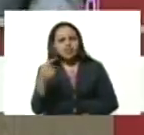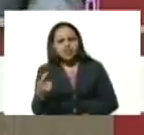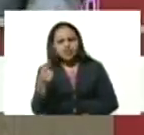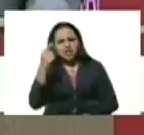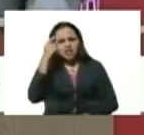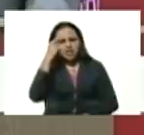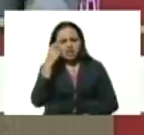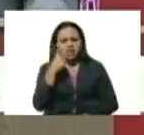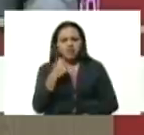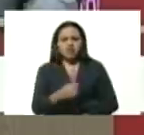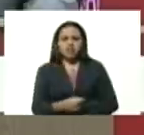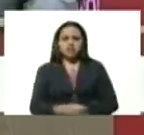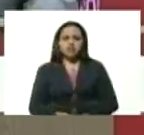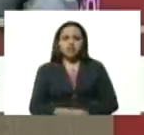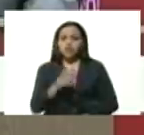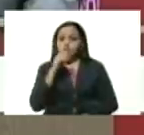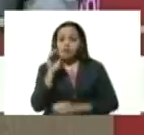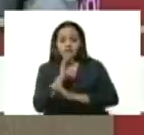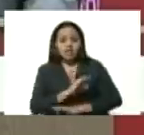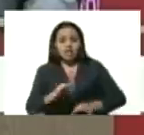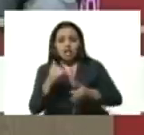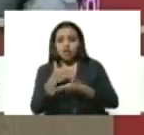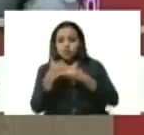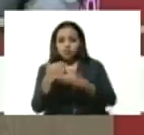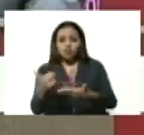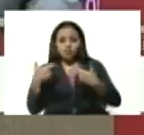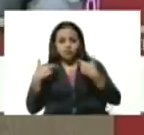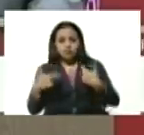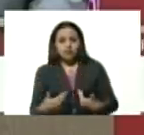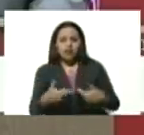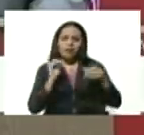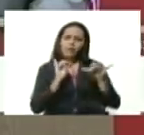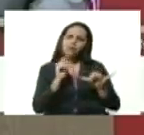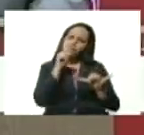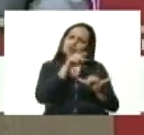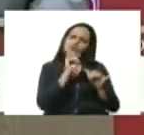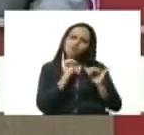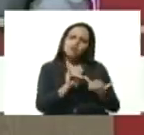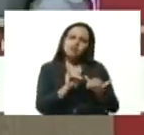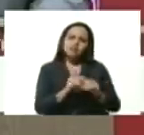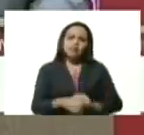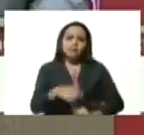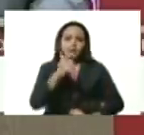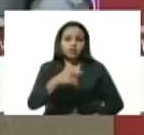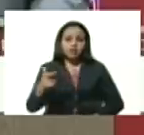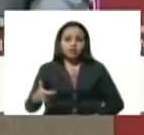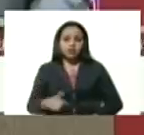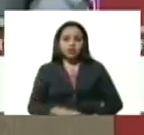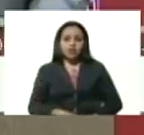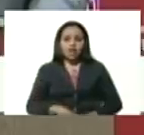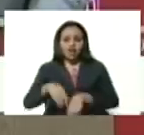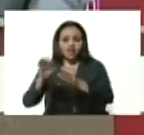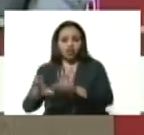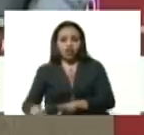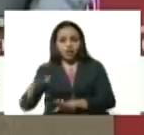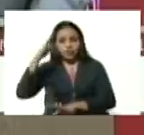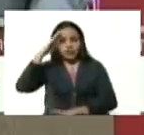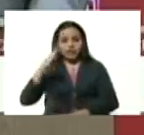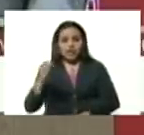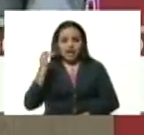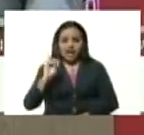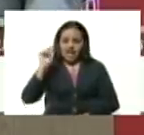no venía ninguna ayuda humanitaria y también dijimos que los mismos desertores, traidores y paramilitares que estaban